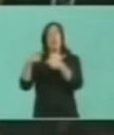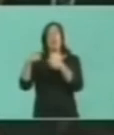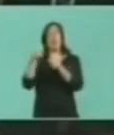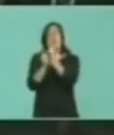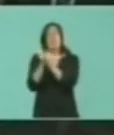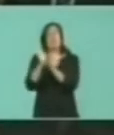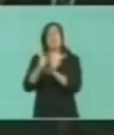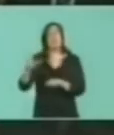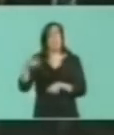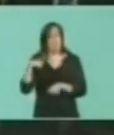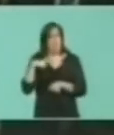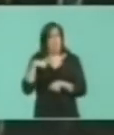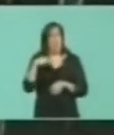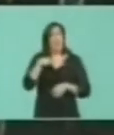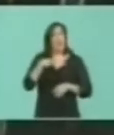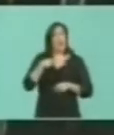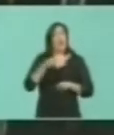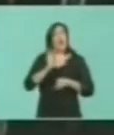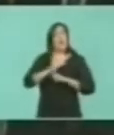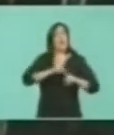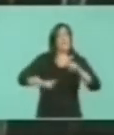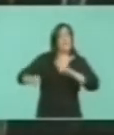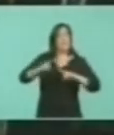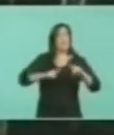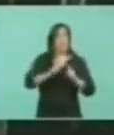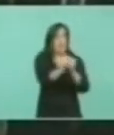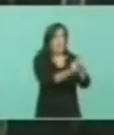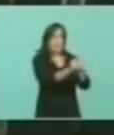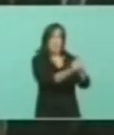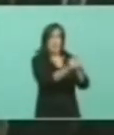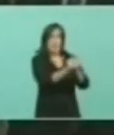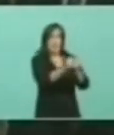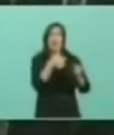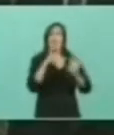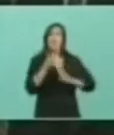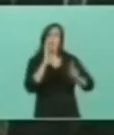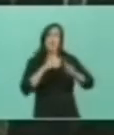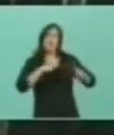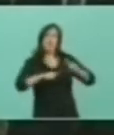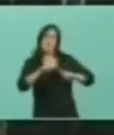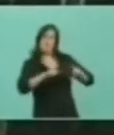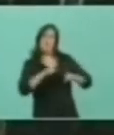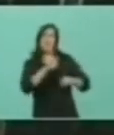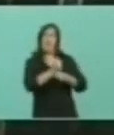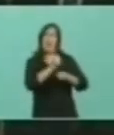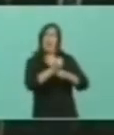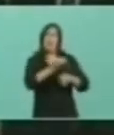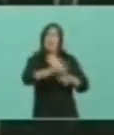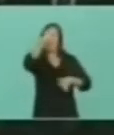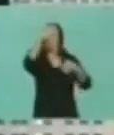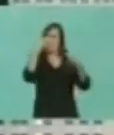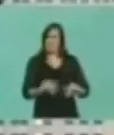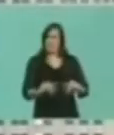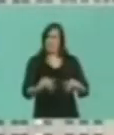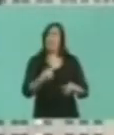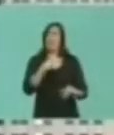Vamos a hacer una conducción, una dirección de la empresa absolutamente profesionalizada. Y cuando digo esto, también